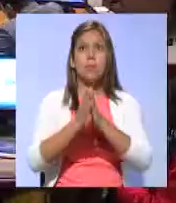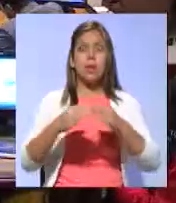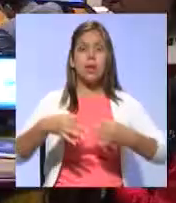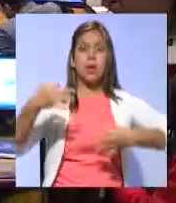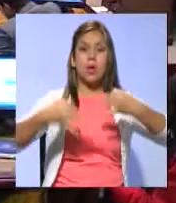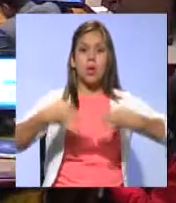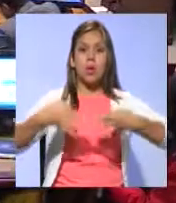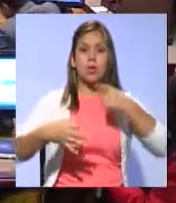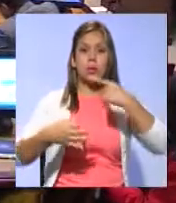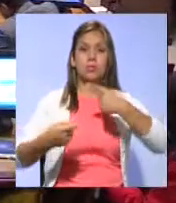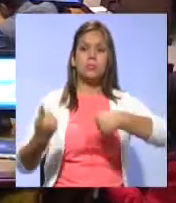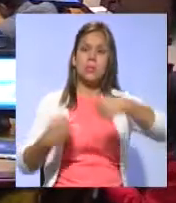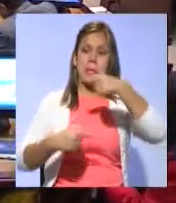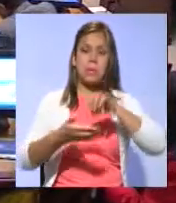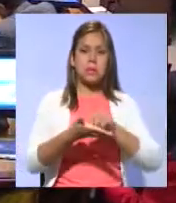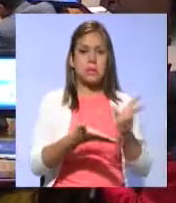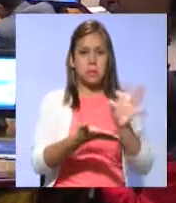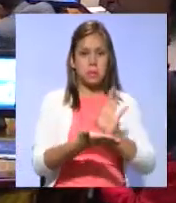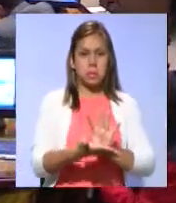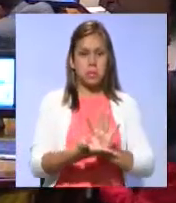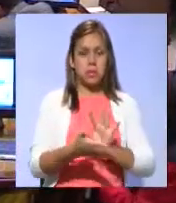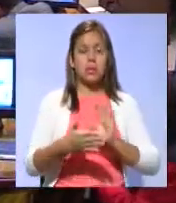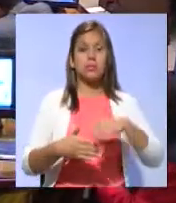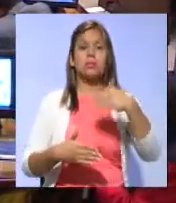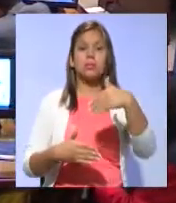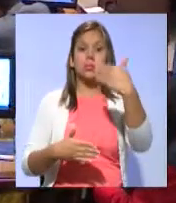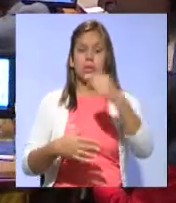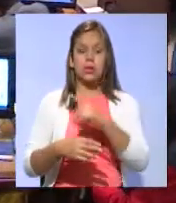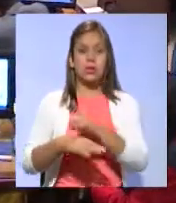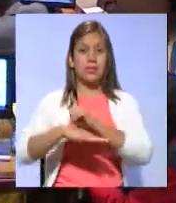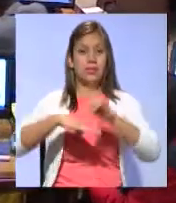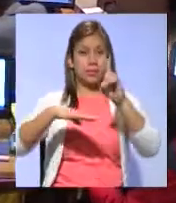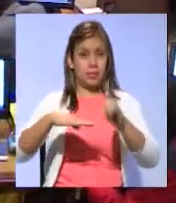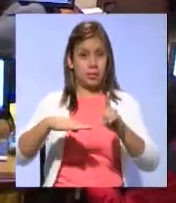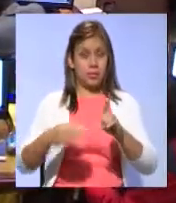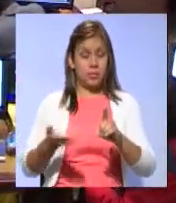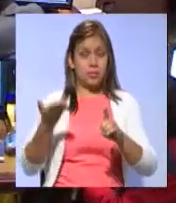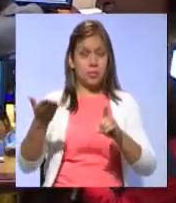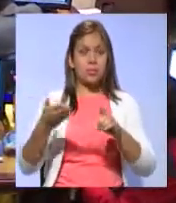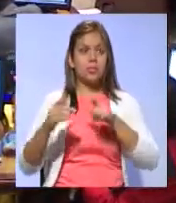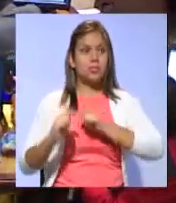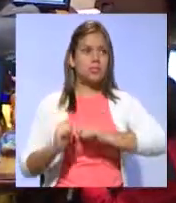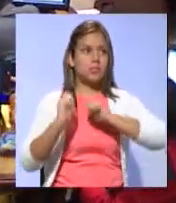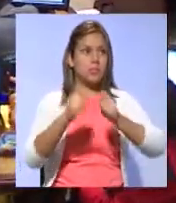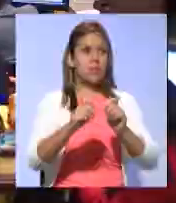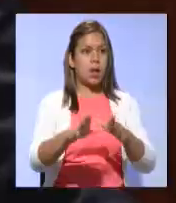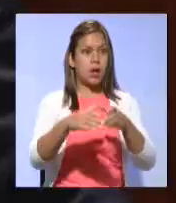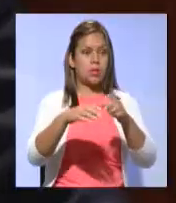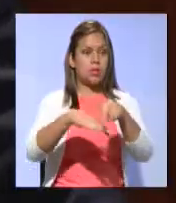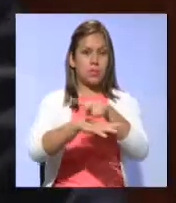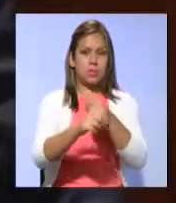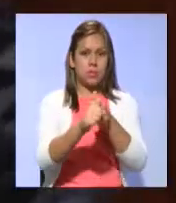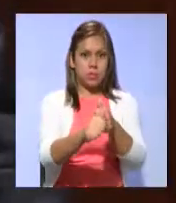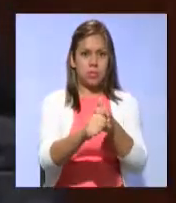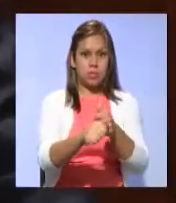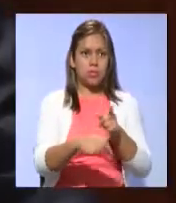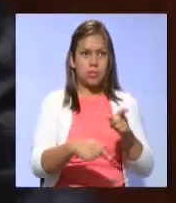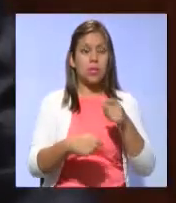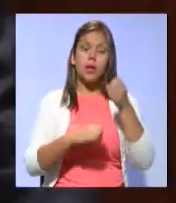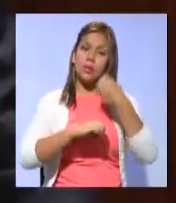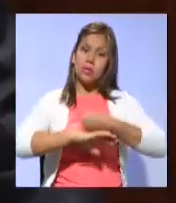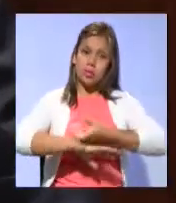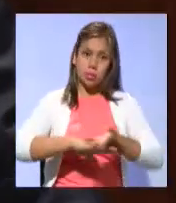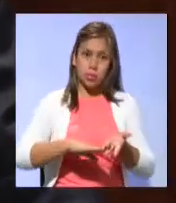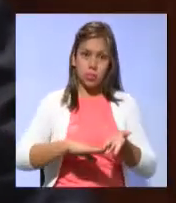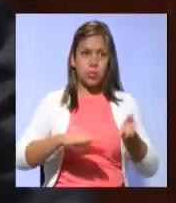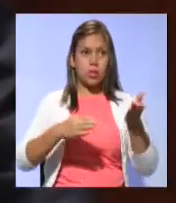político regresa a la Asamblea Nacional. Posteriormente, el Consejo de Administración Legislativa lo remite a la Comisión de Fiscalización, quien deberá recomendar al